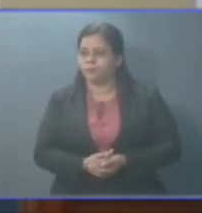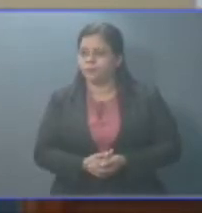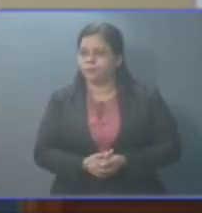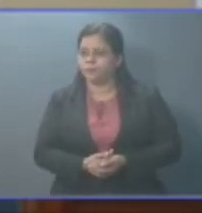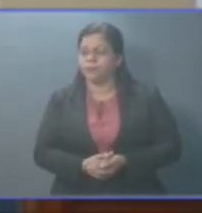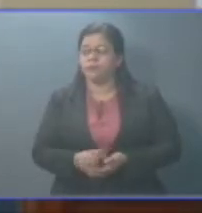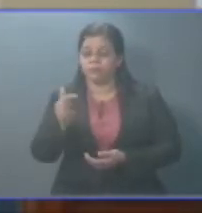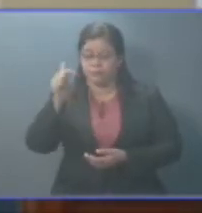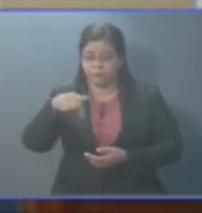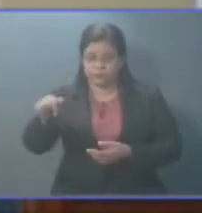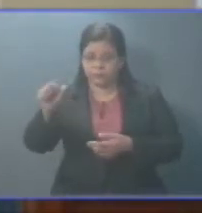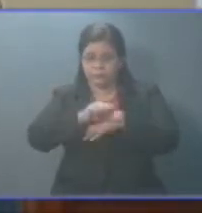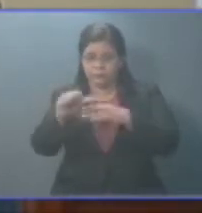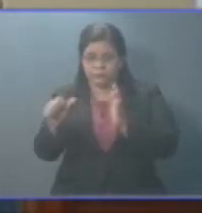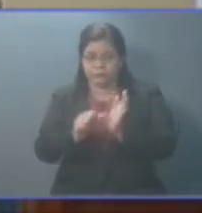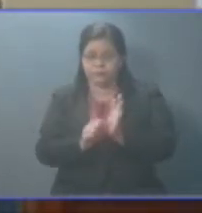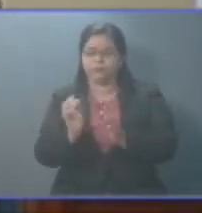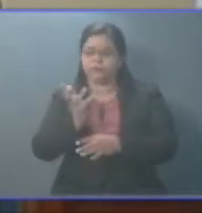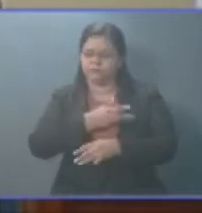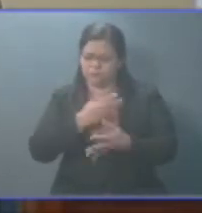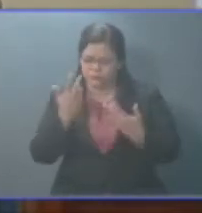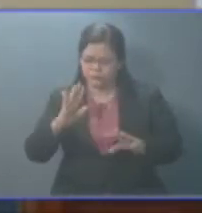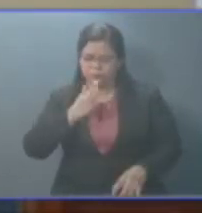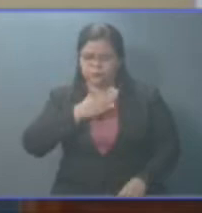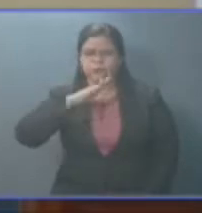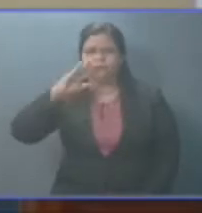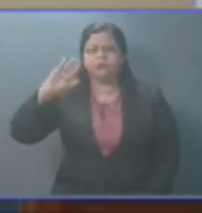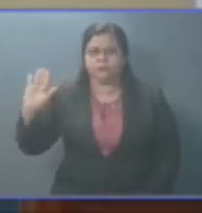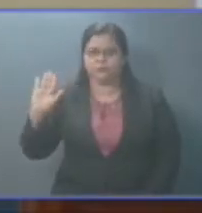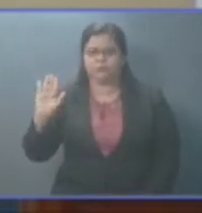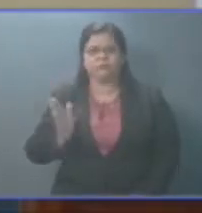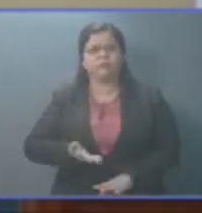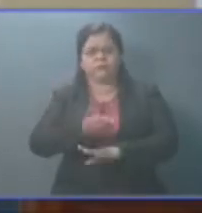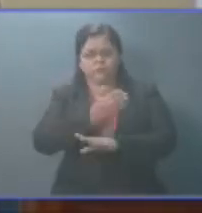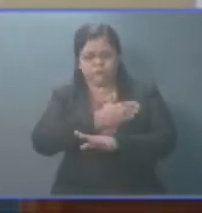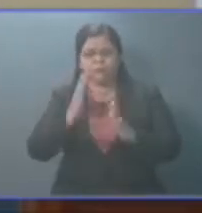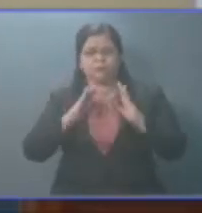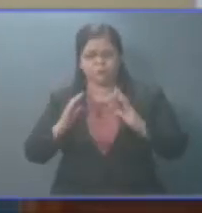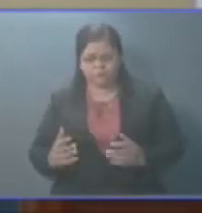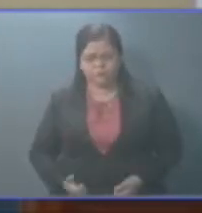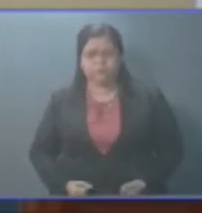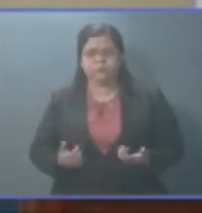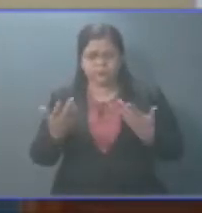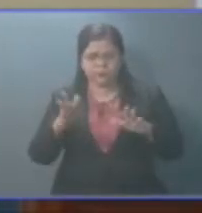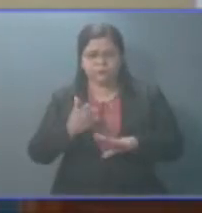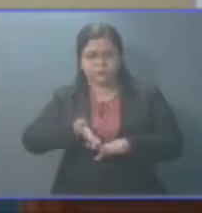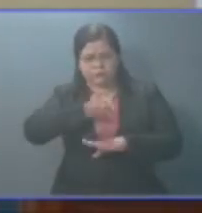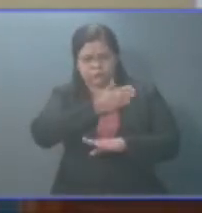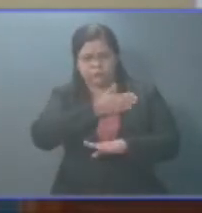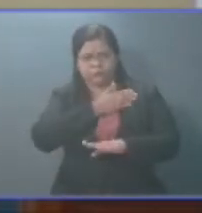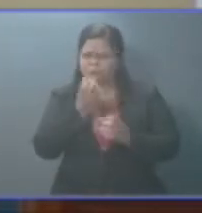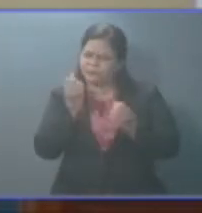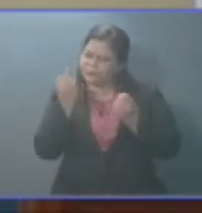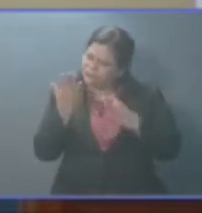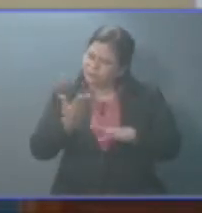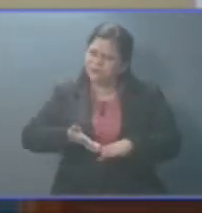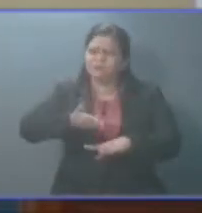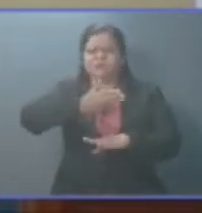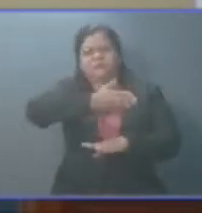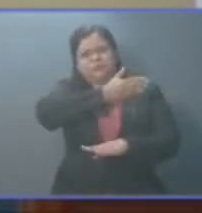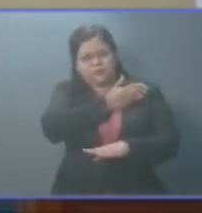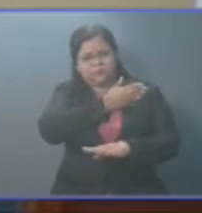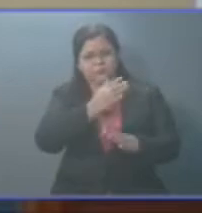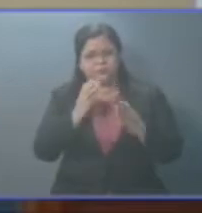en esta asamblea les hemos cumplido. Antes que llegar este gobierno, mucho antes que llegar